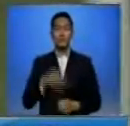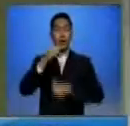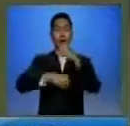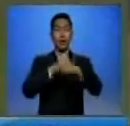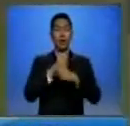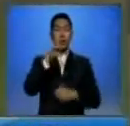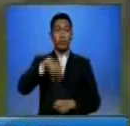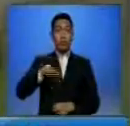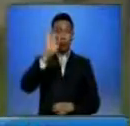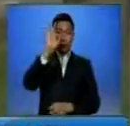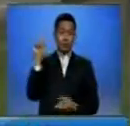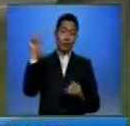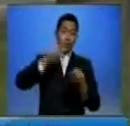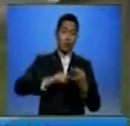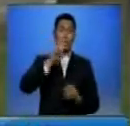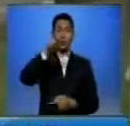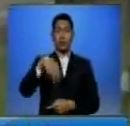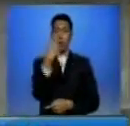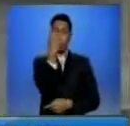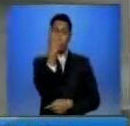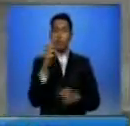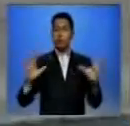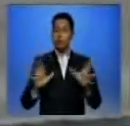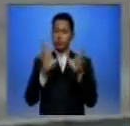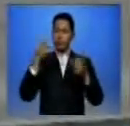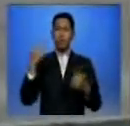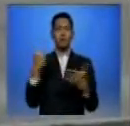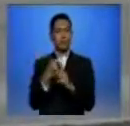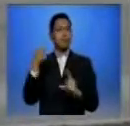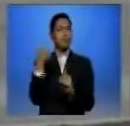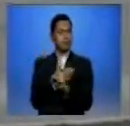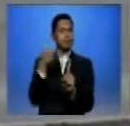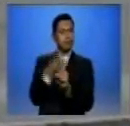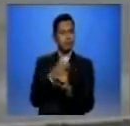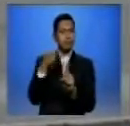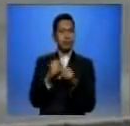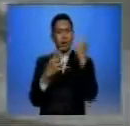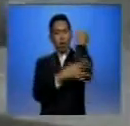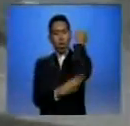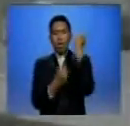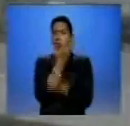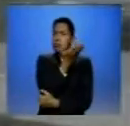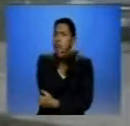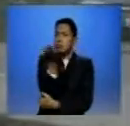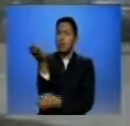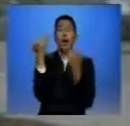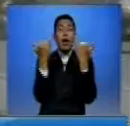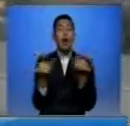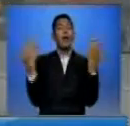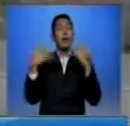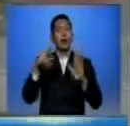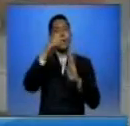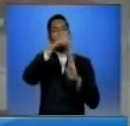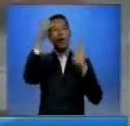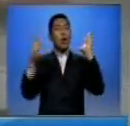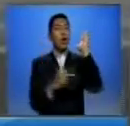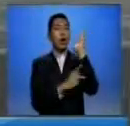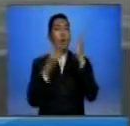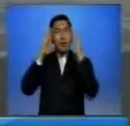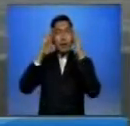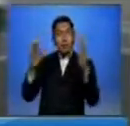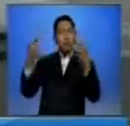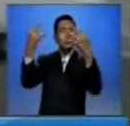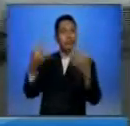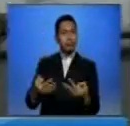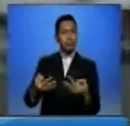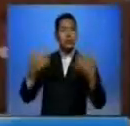para la erradicación progresiva de la mendicidad pasa de ser una campaña temporal a un programa de atención integral permanente que